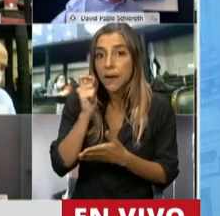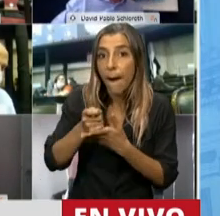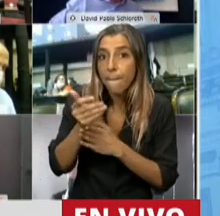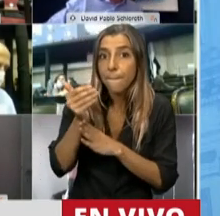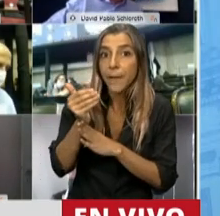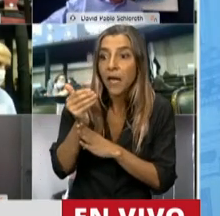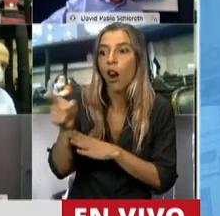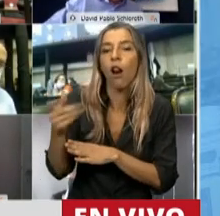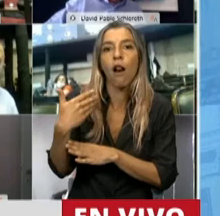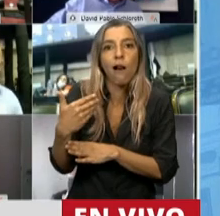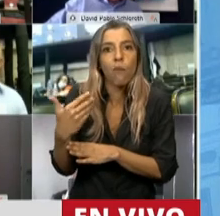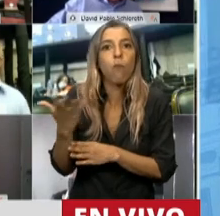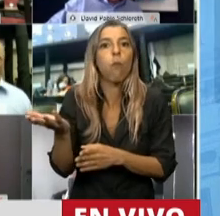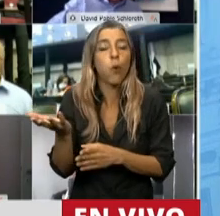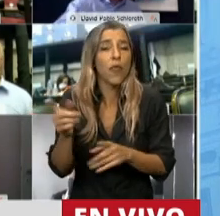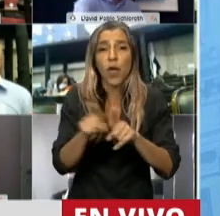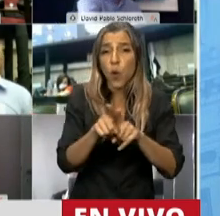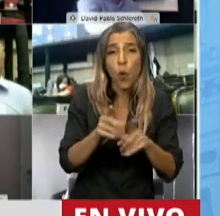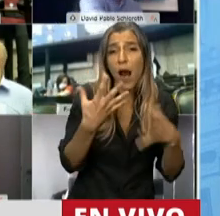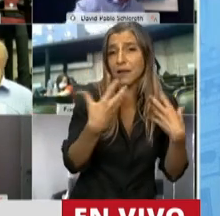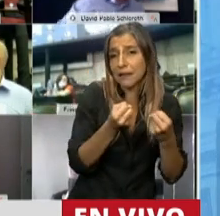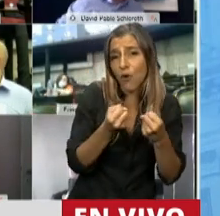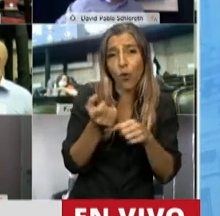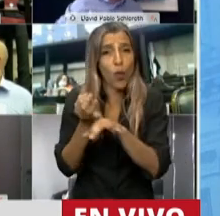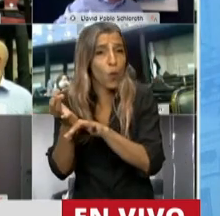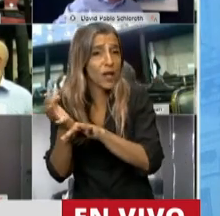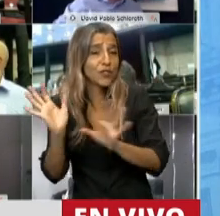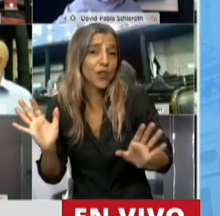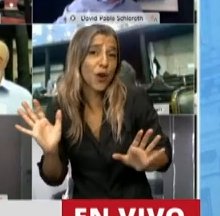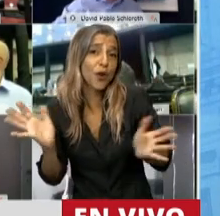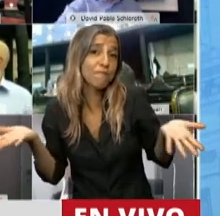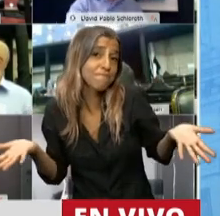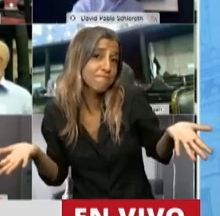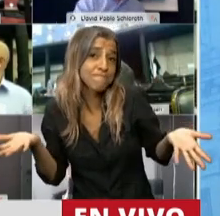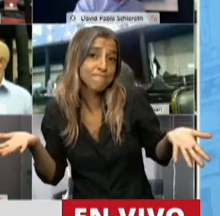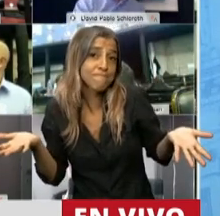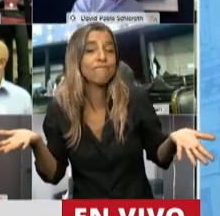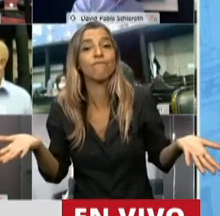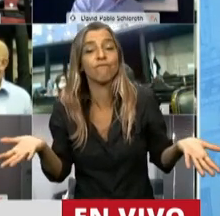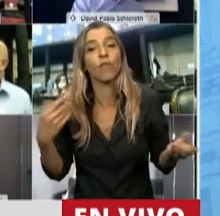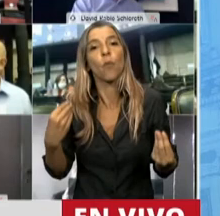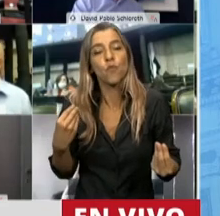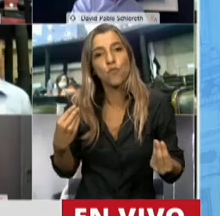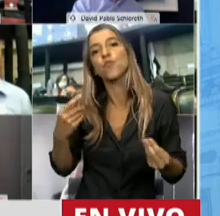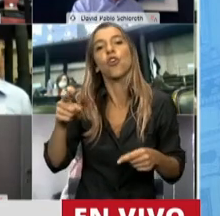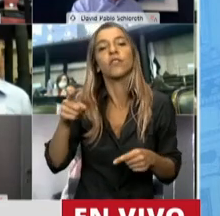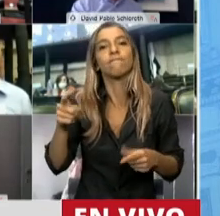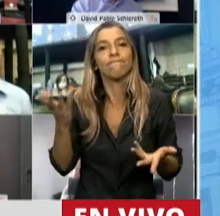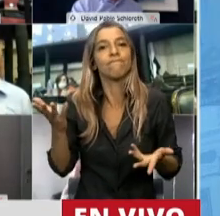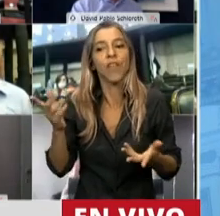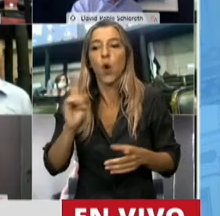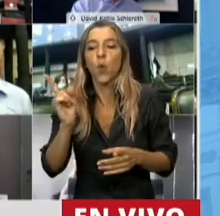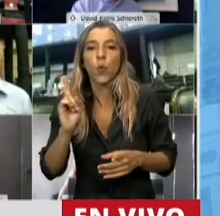igual manera para gastos de salud como para gastos de educación. Es decir, no por el destino de la erogación, sino por